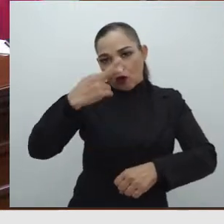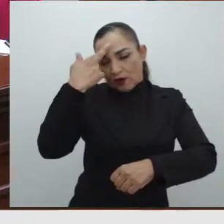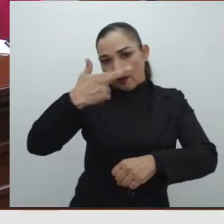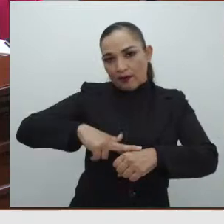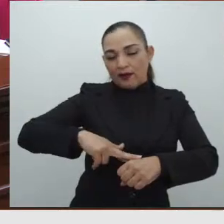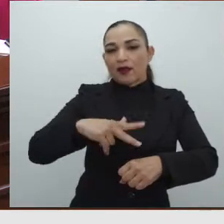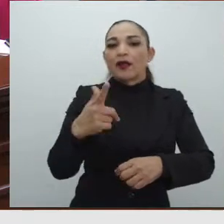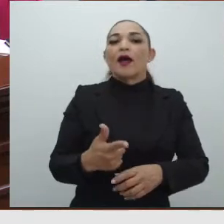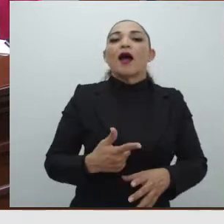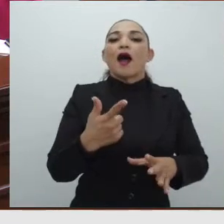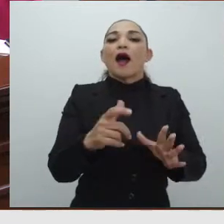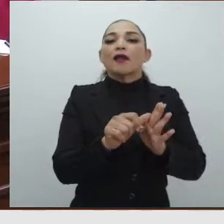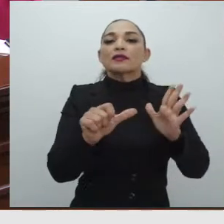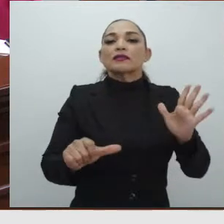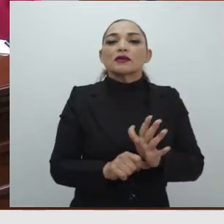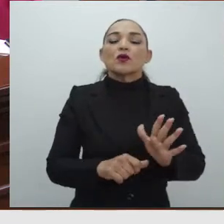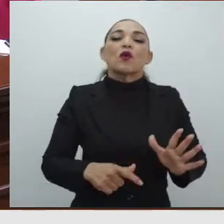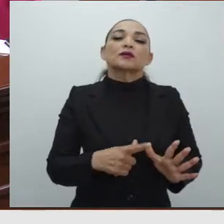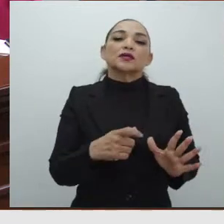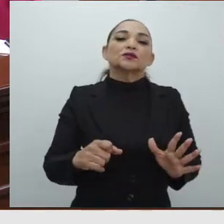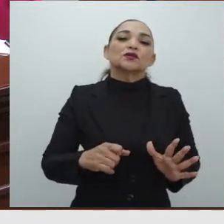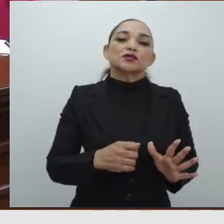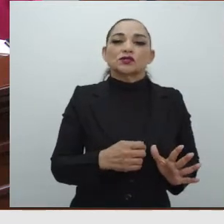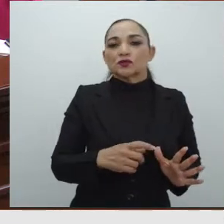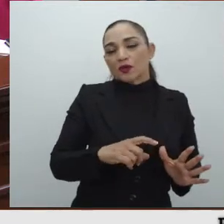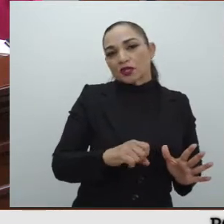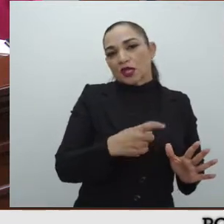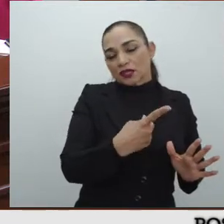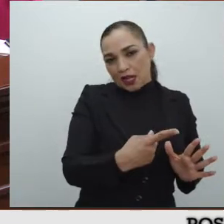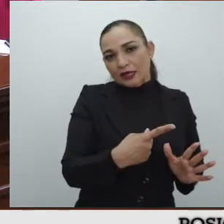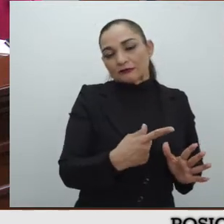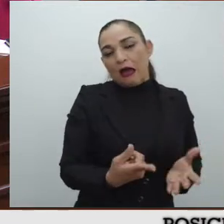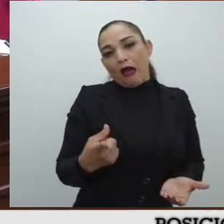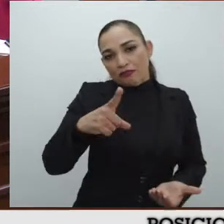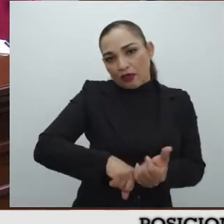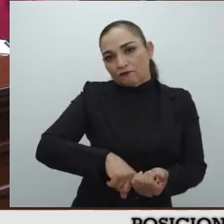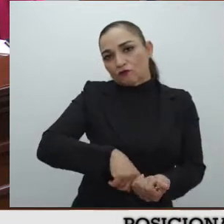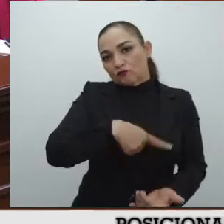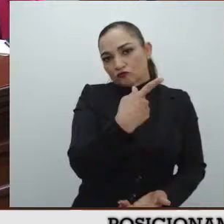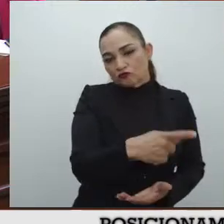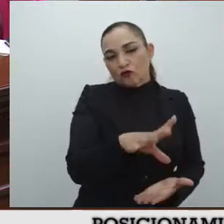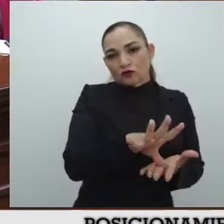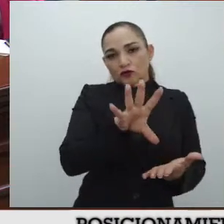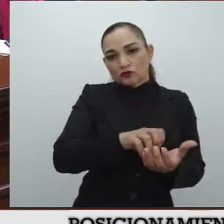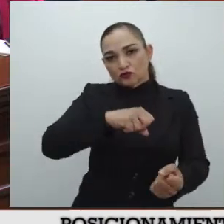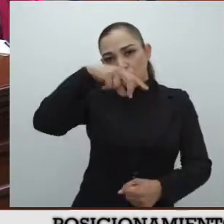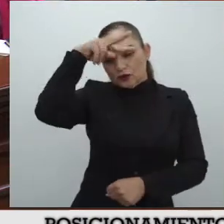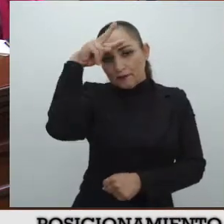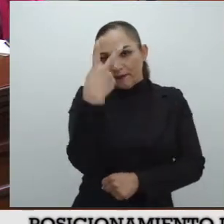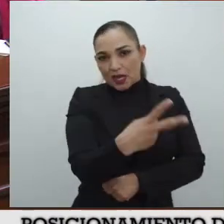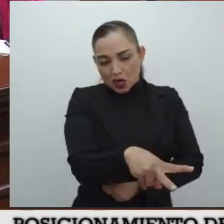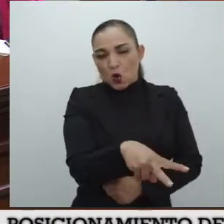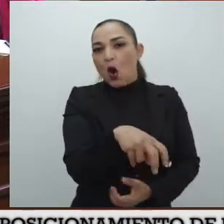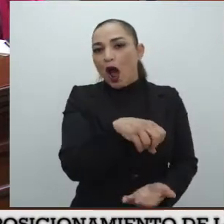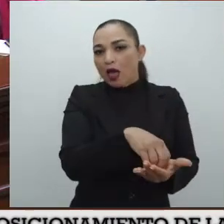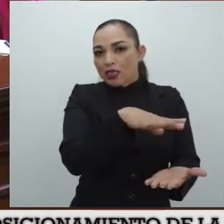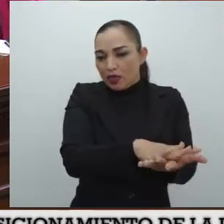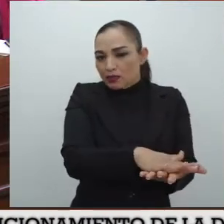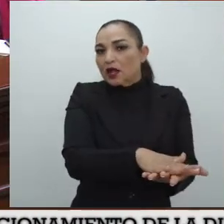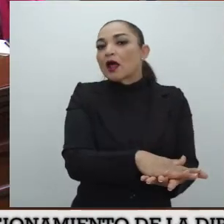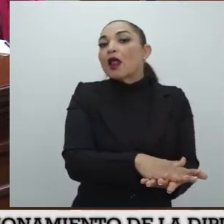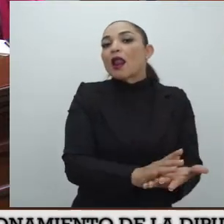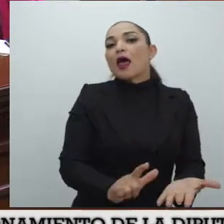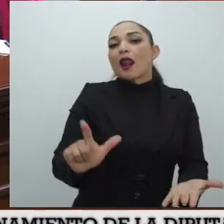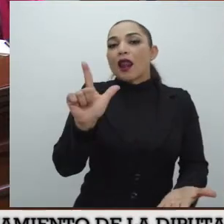nuestra Constitución Política se establecen los derechos laborales. De ese artículo se sustenta la Ley Federal